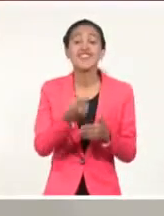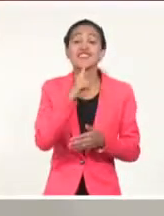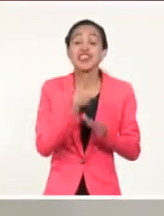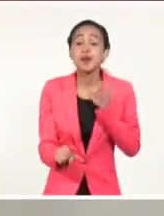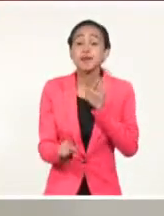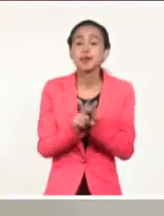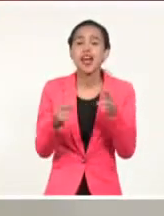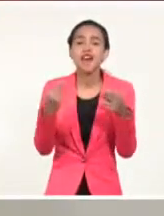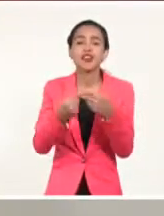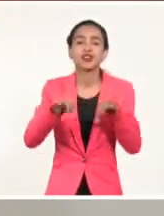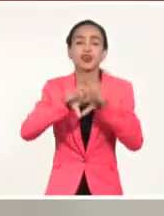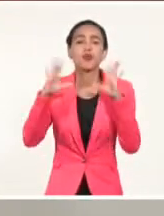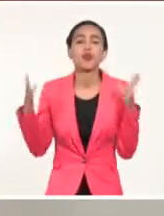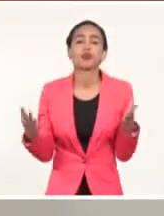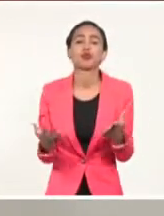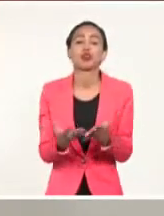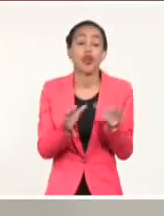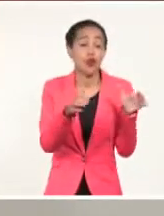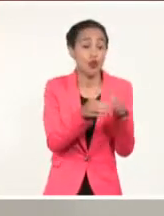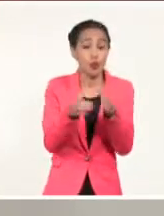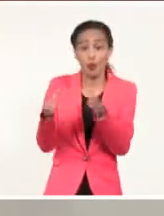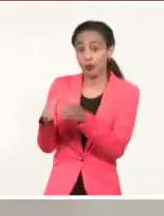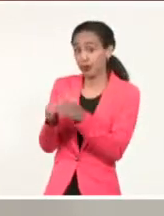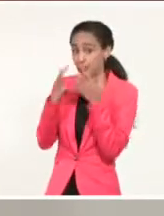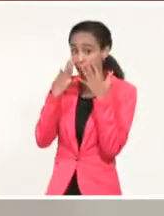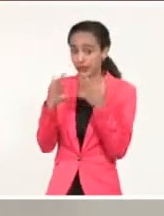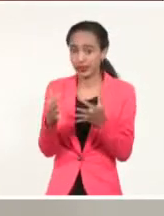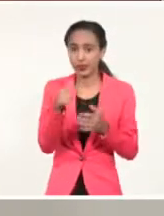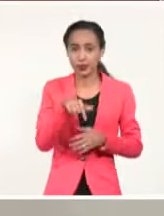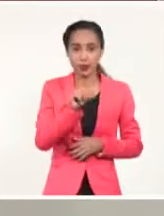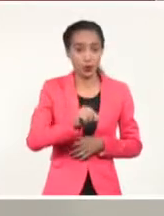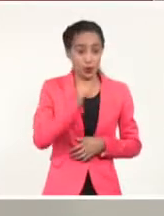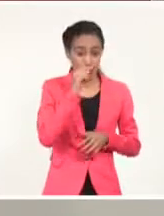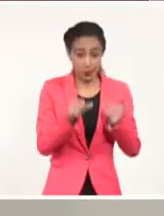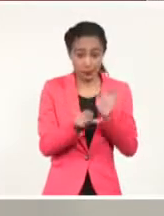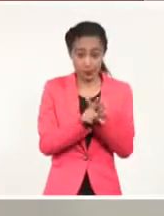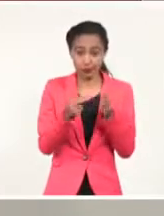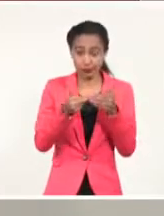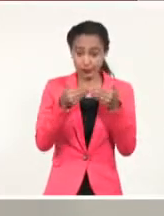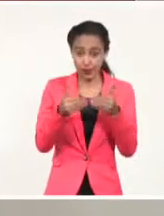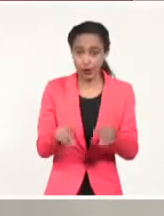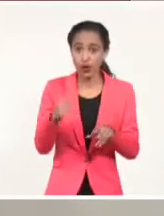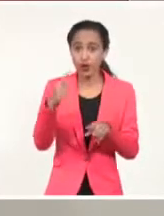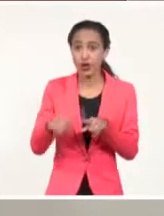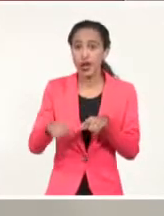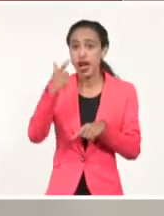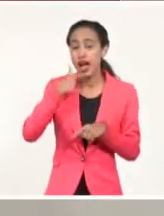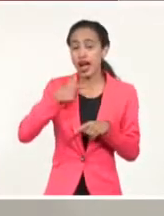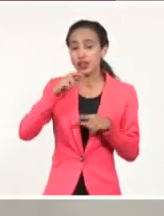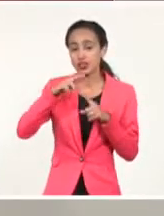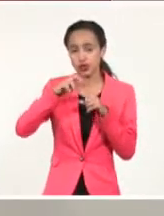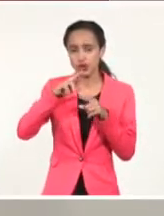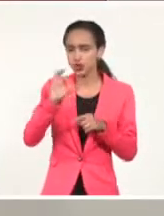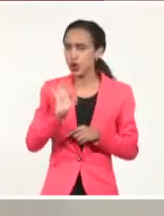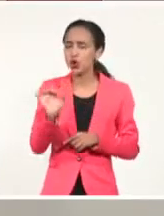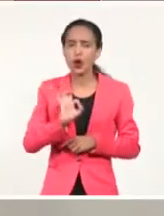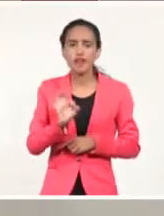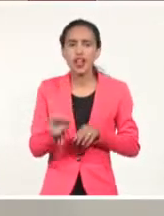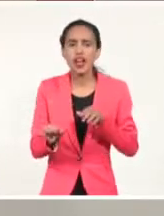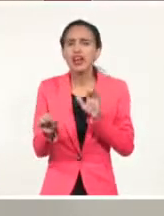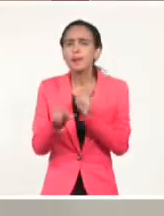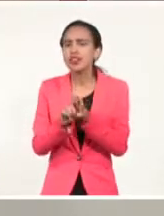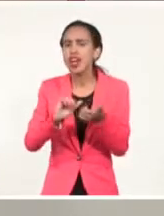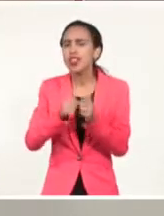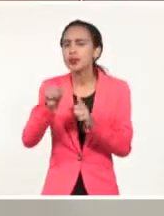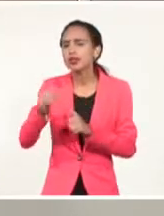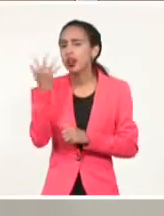la Serie Mundial de las Grandes Ligas. Aaron Nola lanzará el juego inaugural por los Phillies, mientras que los Astros aún no han anunciado su abridor para este